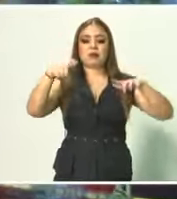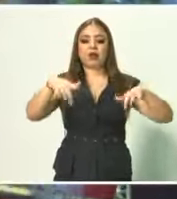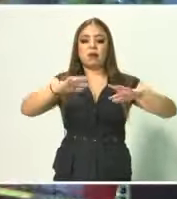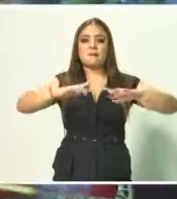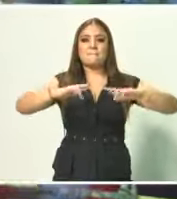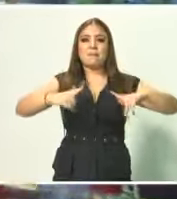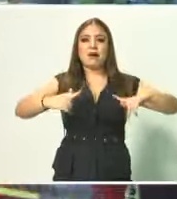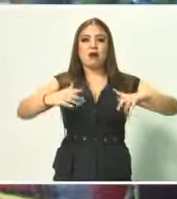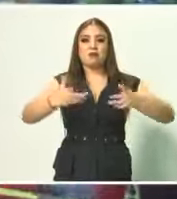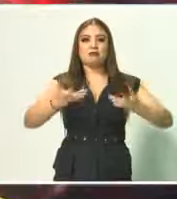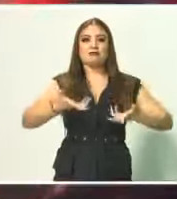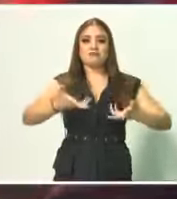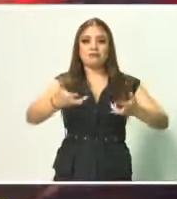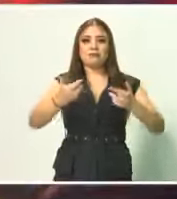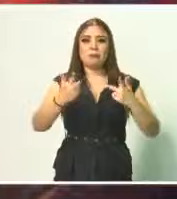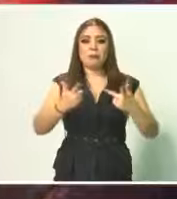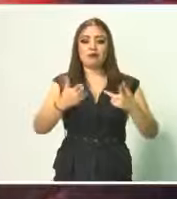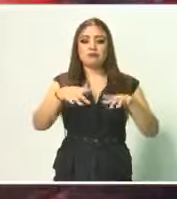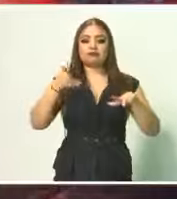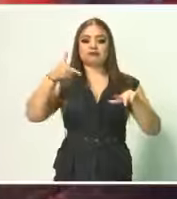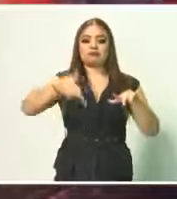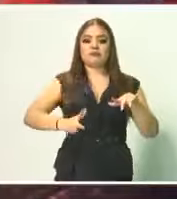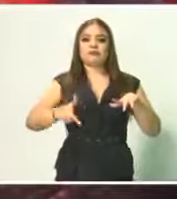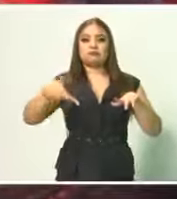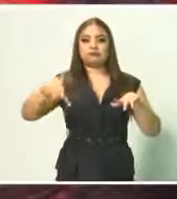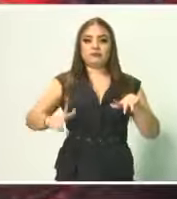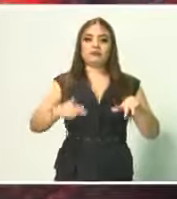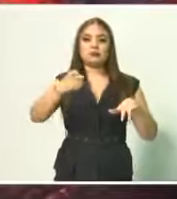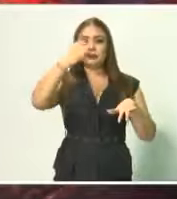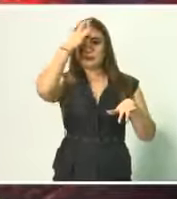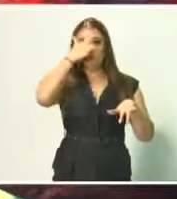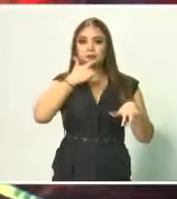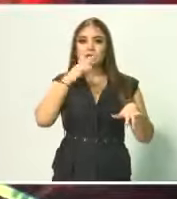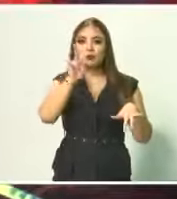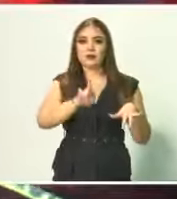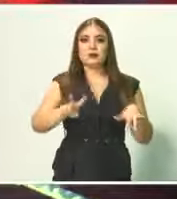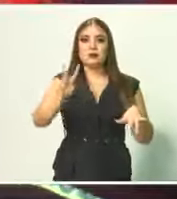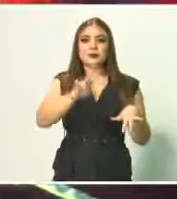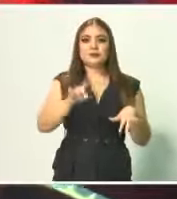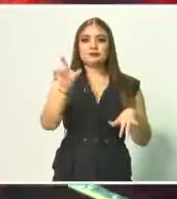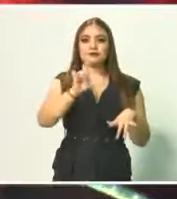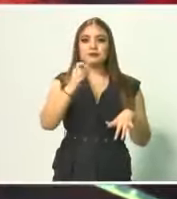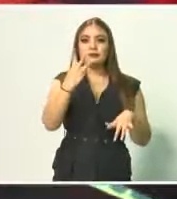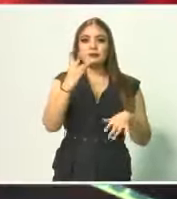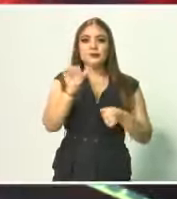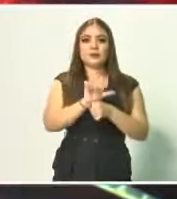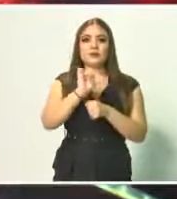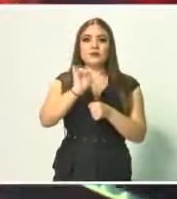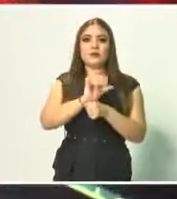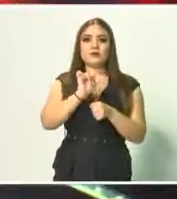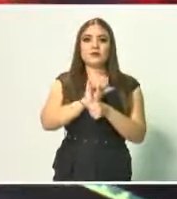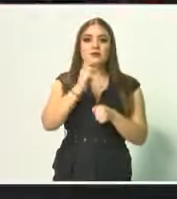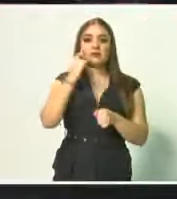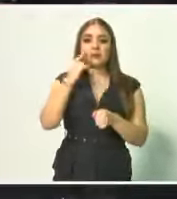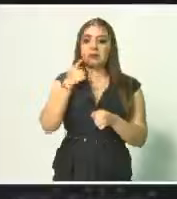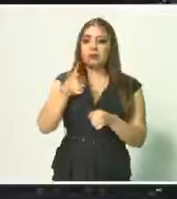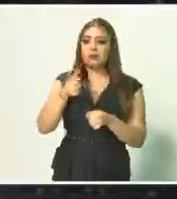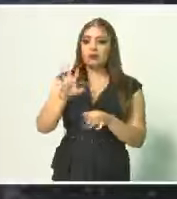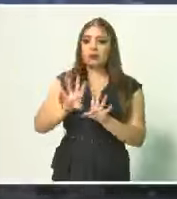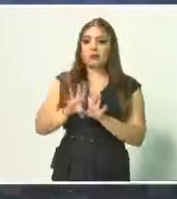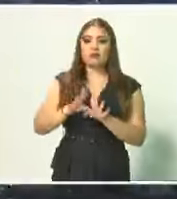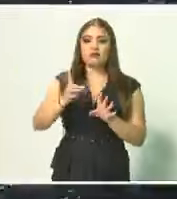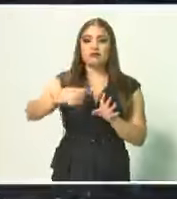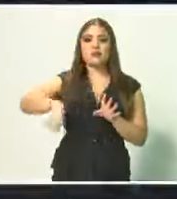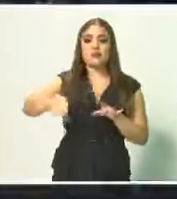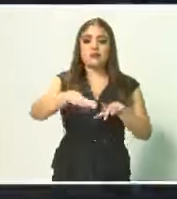presentaron durante este fin de semana. Fue la noche del viernes cuando tres vehículos resultaron siniestrados luego de que se abrió